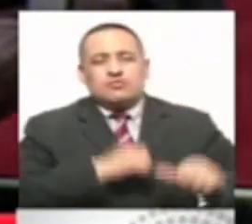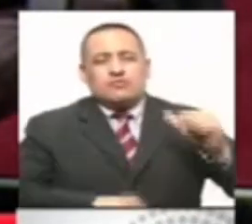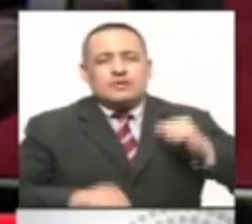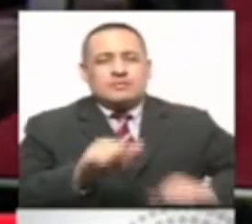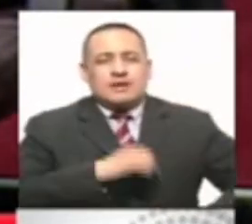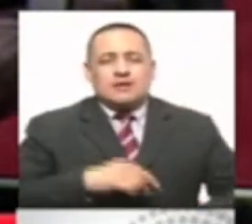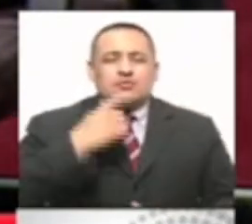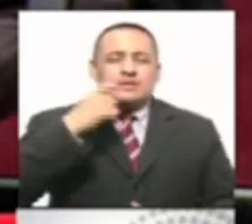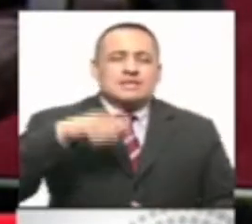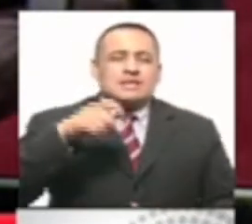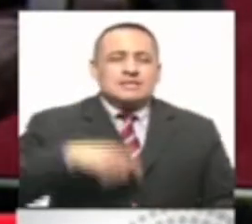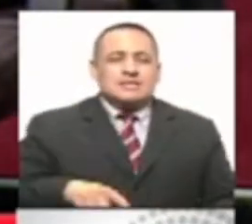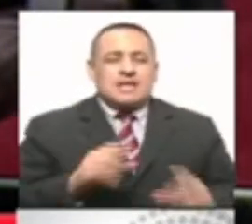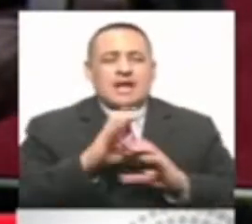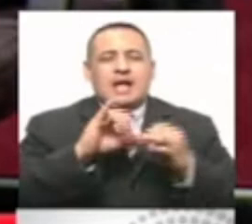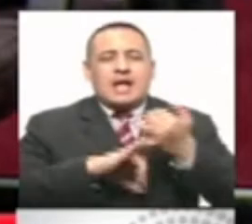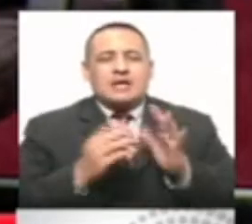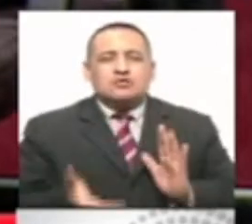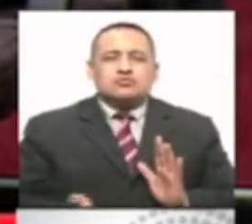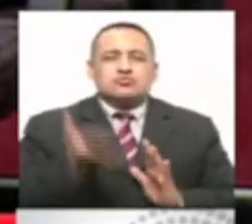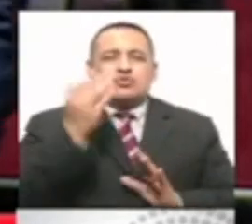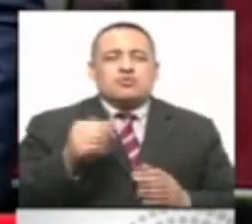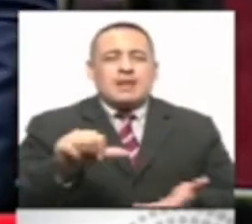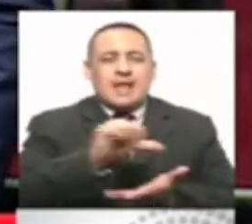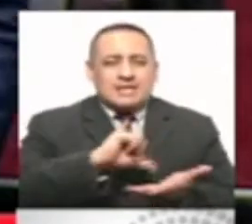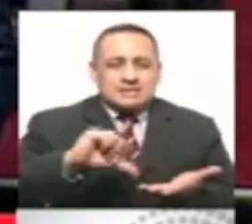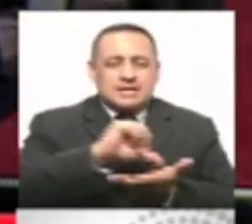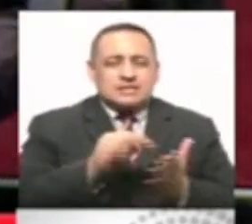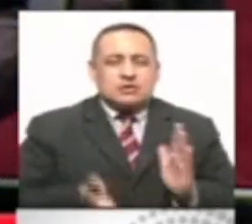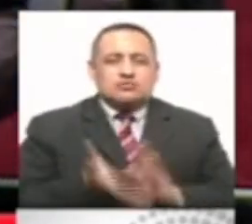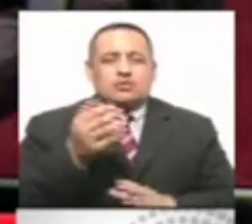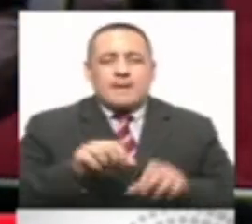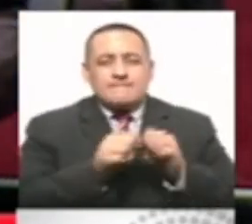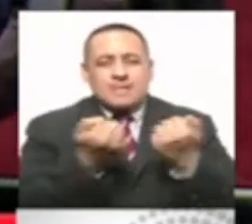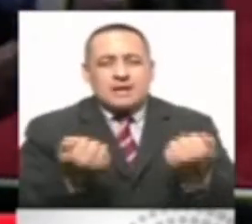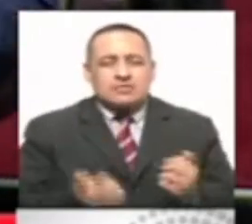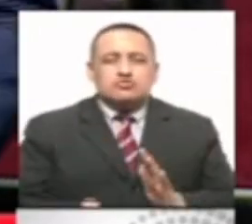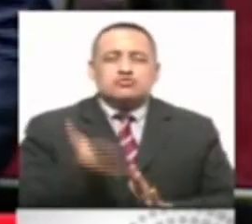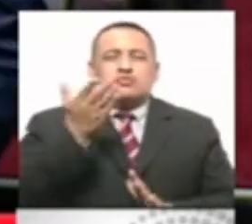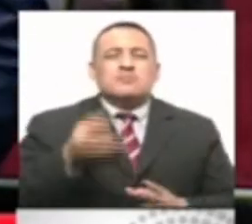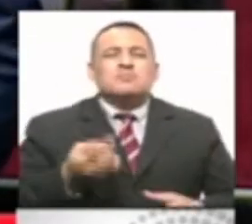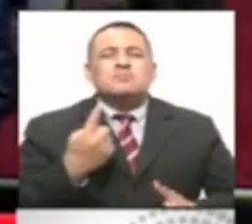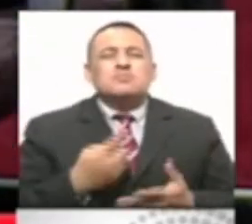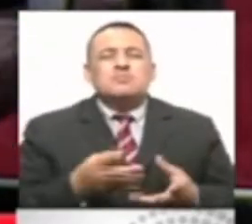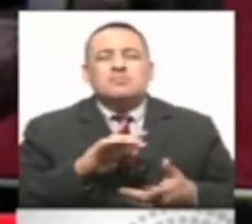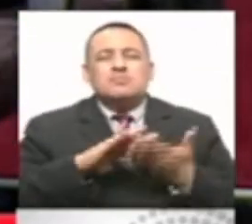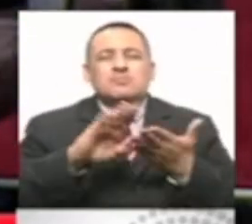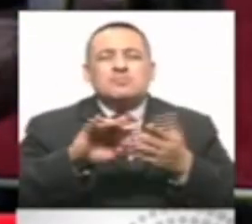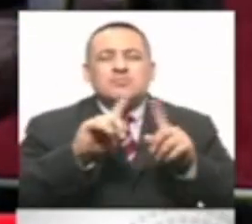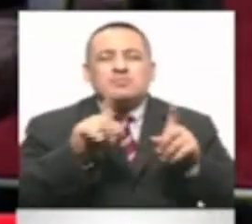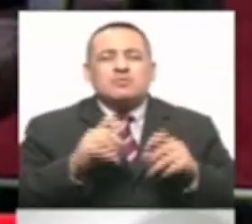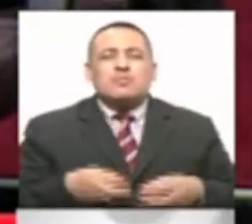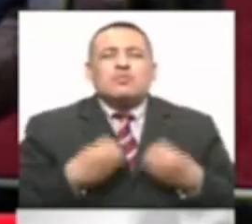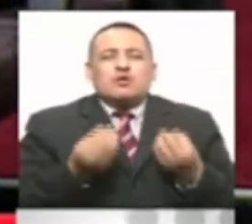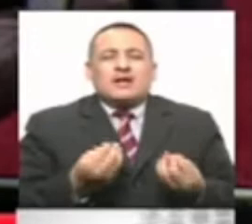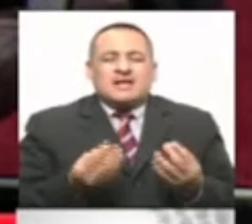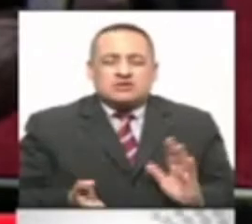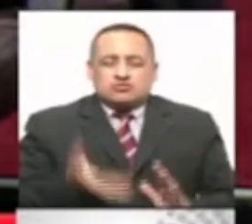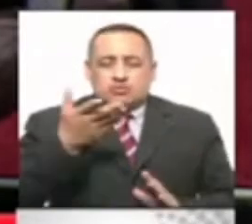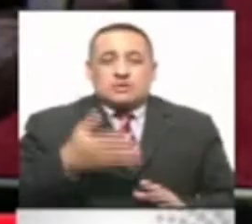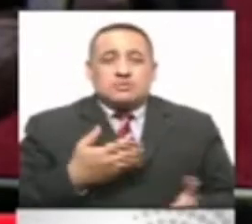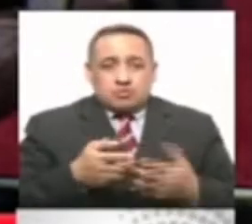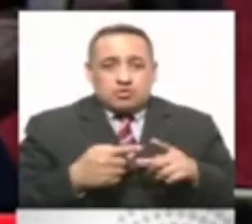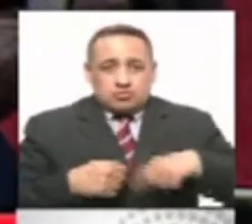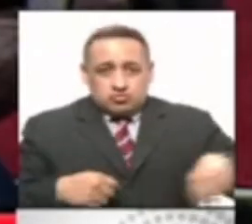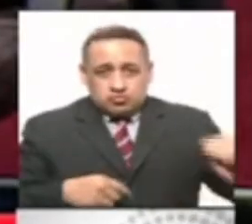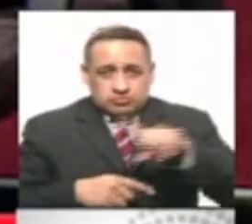hay necesidades, que el gas sube, el aceite sube, el pan sube. ¿Pero saben por qué sube? Porque ustedes han avalado